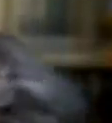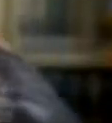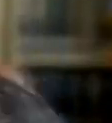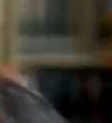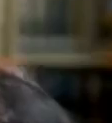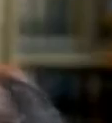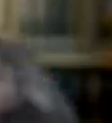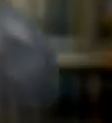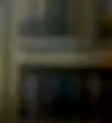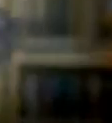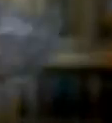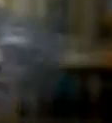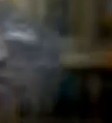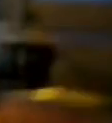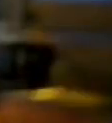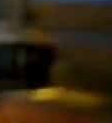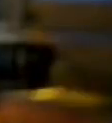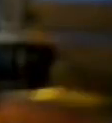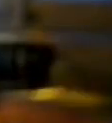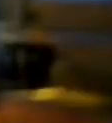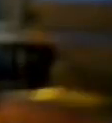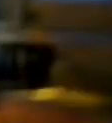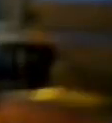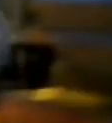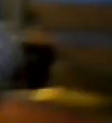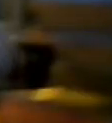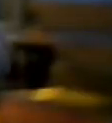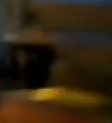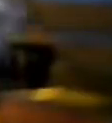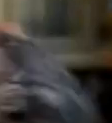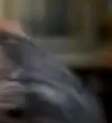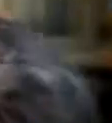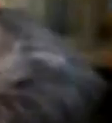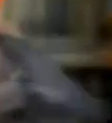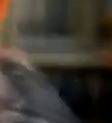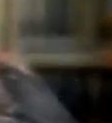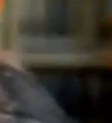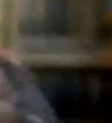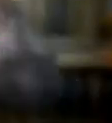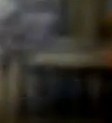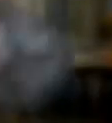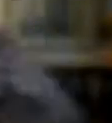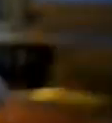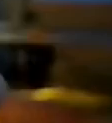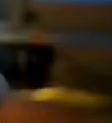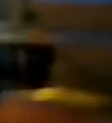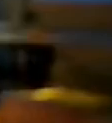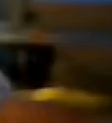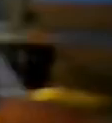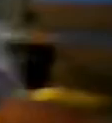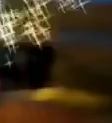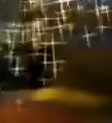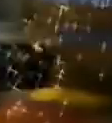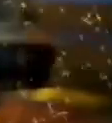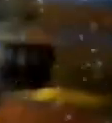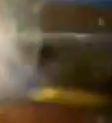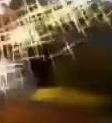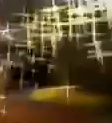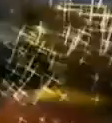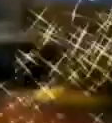ser libres y viajar, ya lo saben. Abran un libro y prepárense para